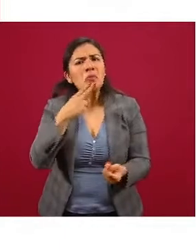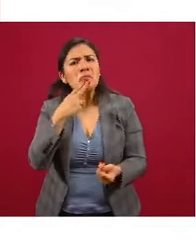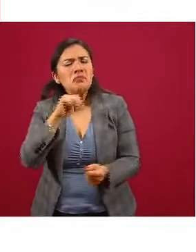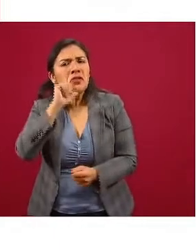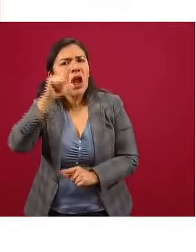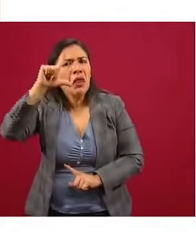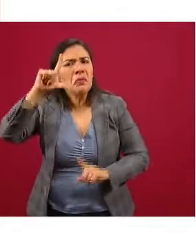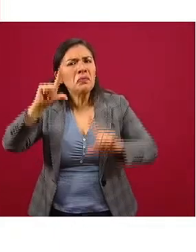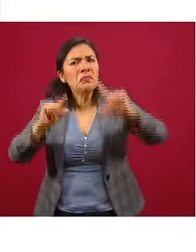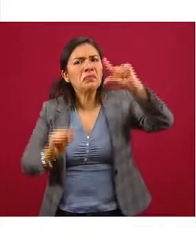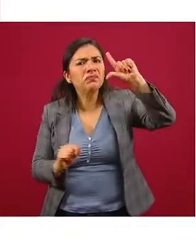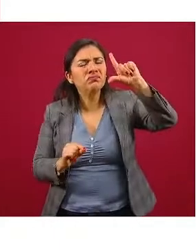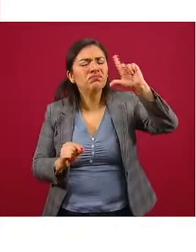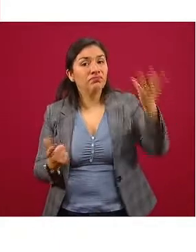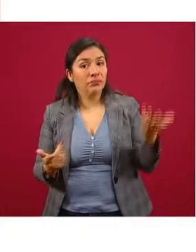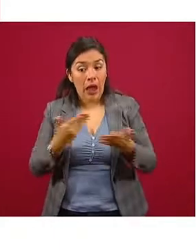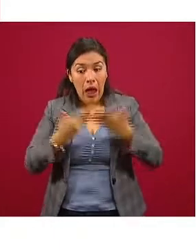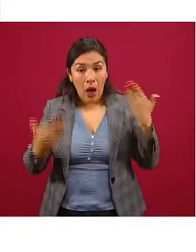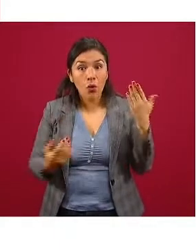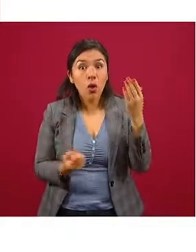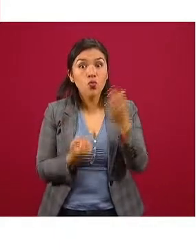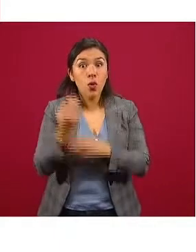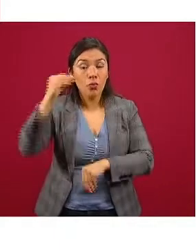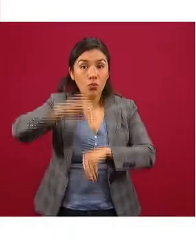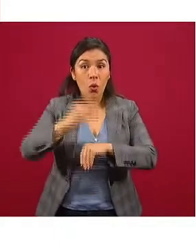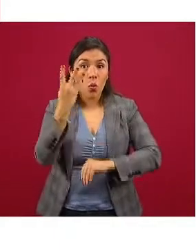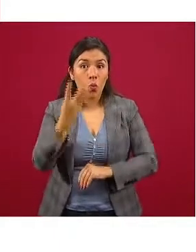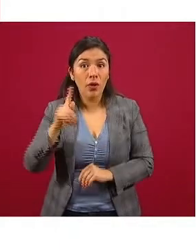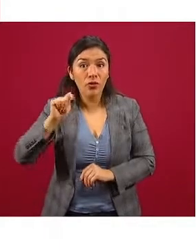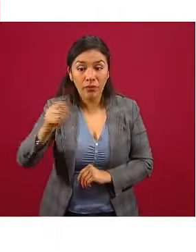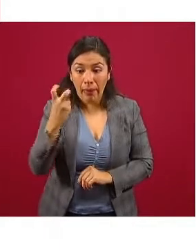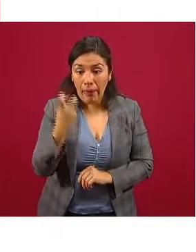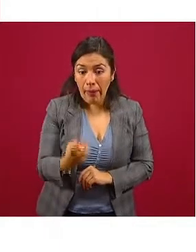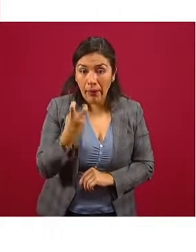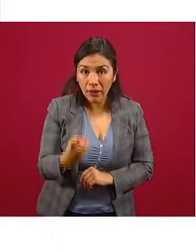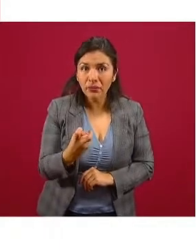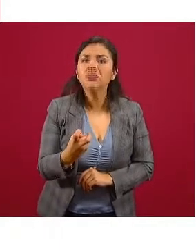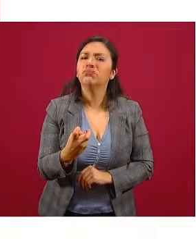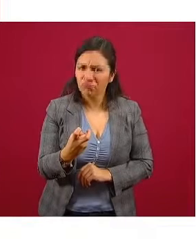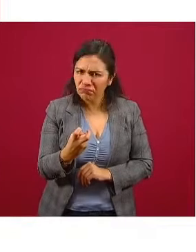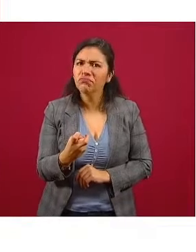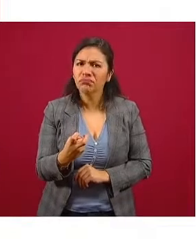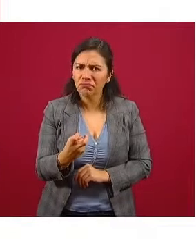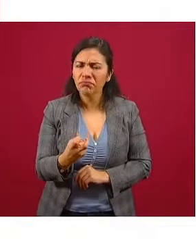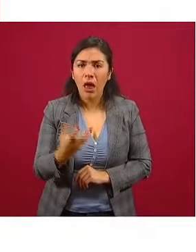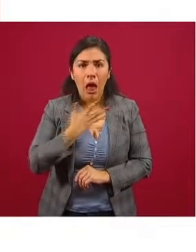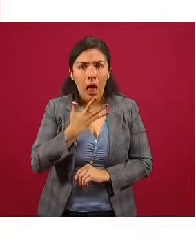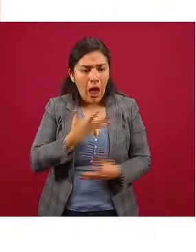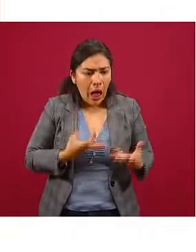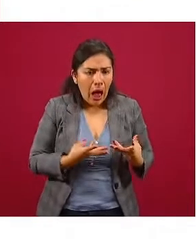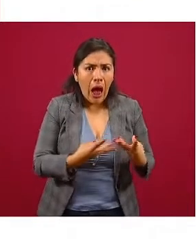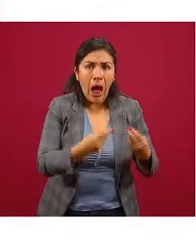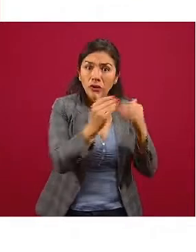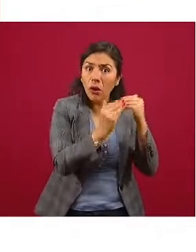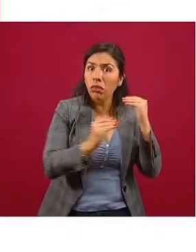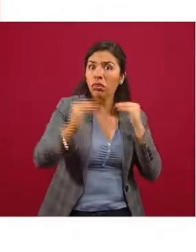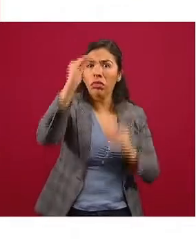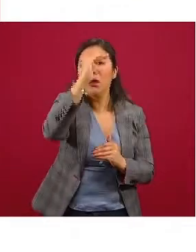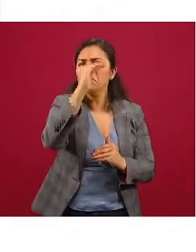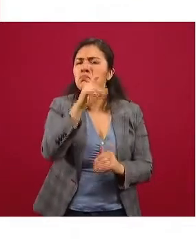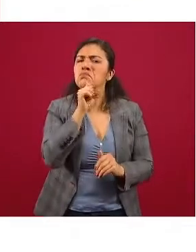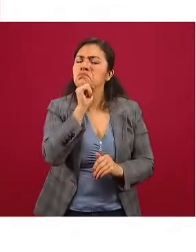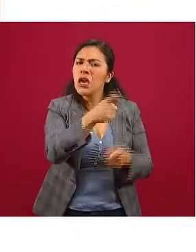En este nuevo régimen de la Cuarta Transformación, a pesar de que no aumente el gasto, la eficiencia en